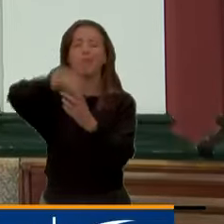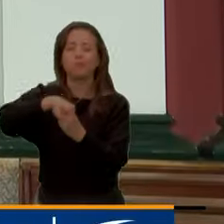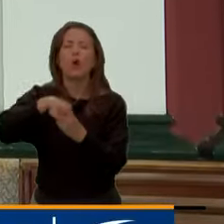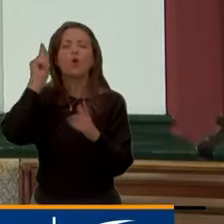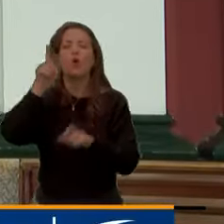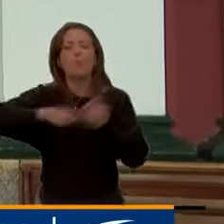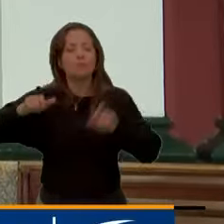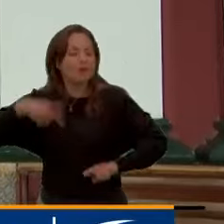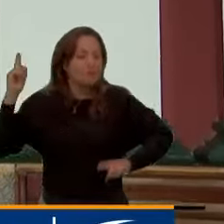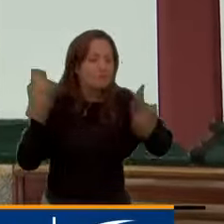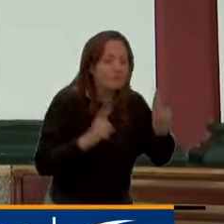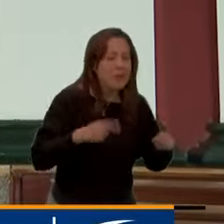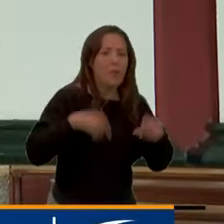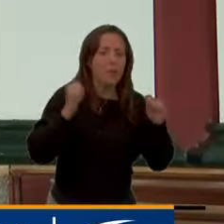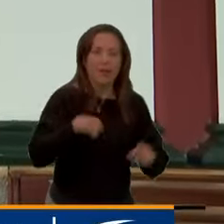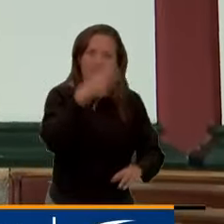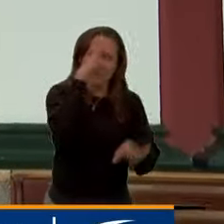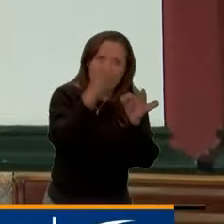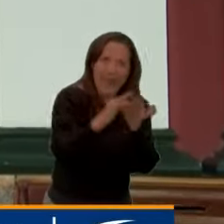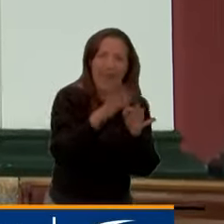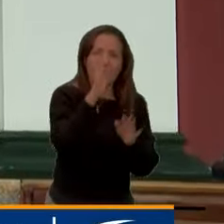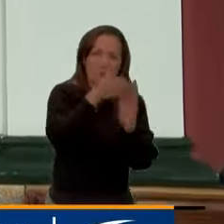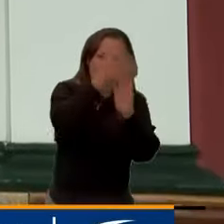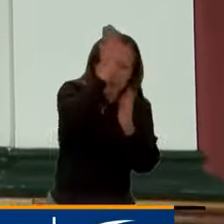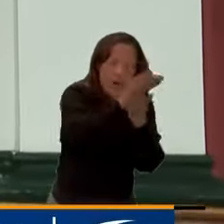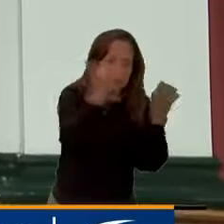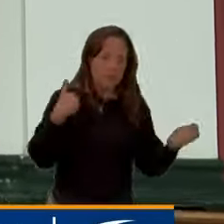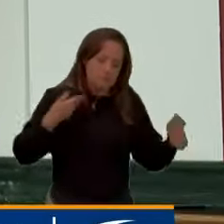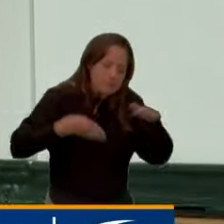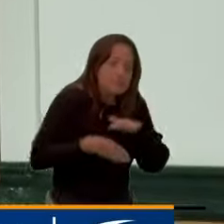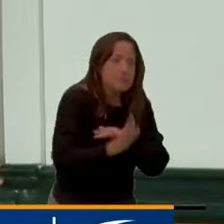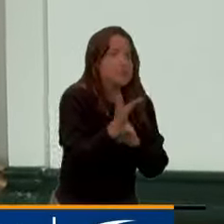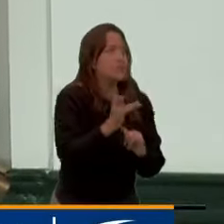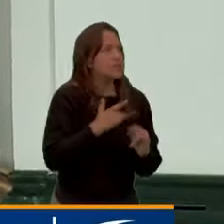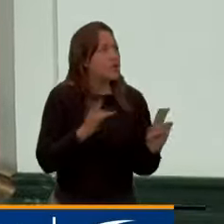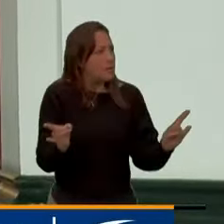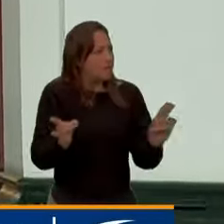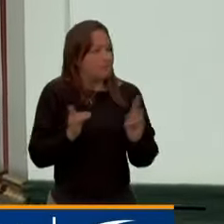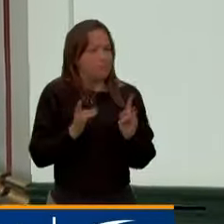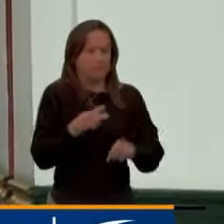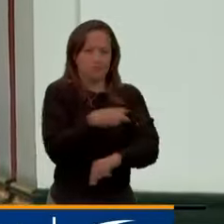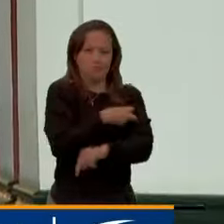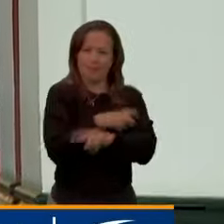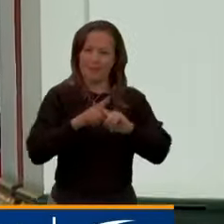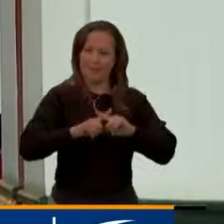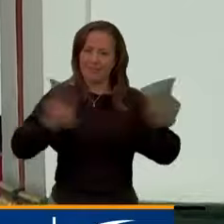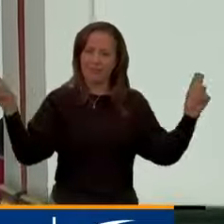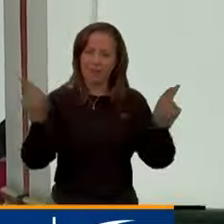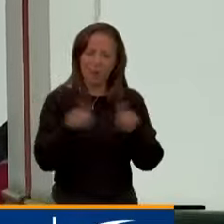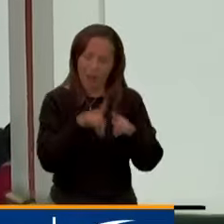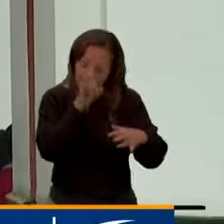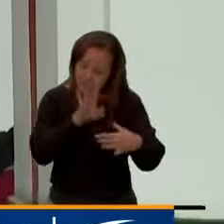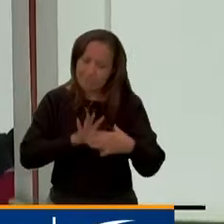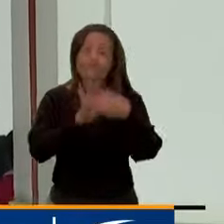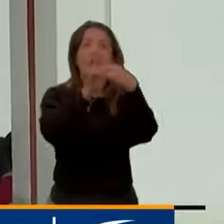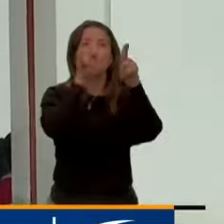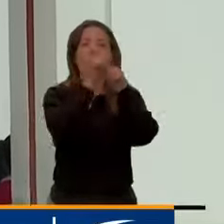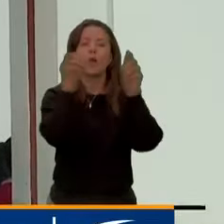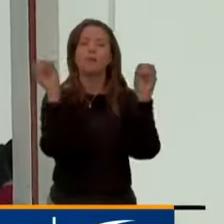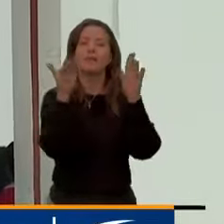la posibilidad, los que somos creyentes y entramos a este lugar, sentimos una energía diferente, una conexión con el milagroso, con